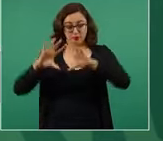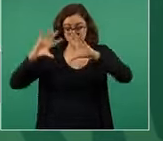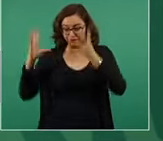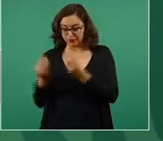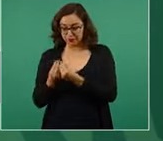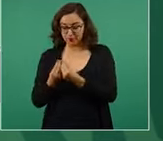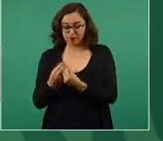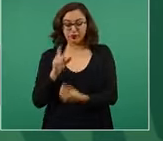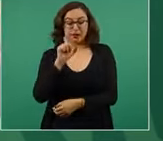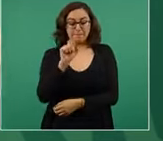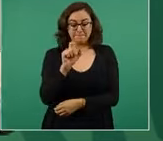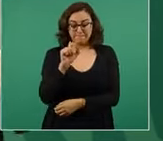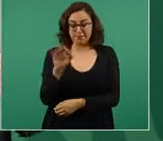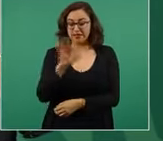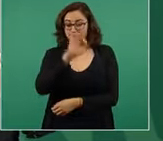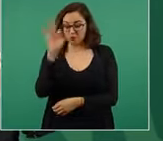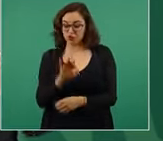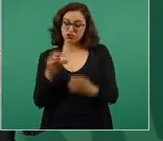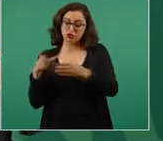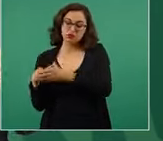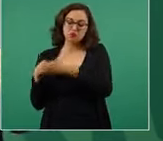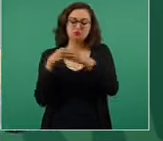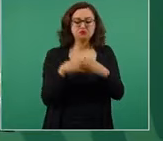sección electoral.